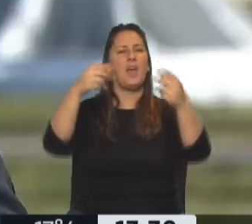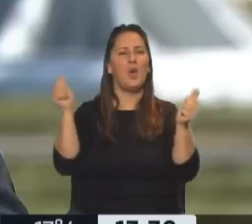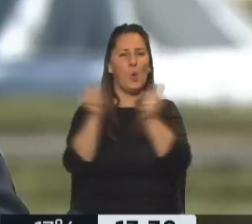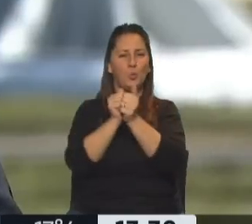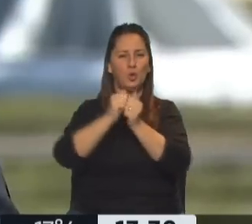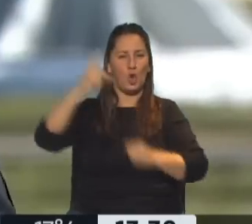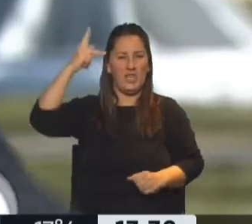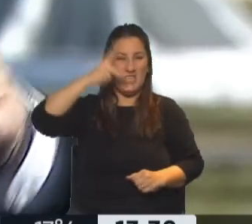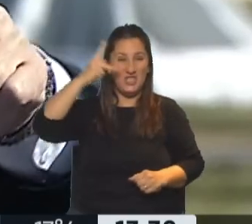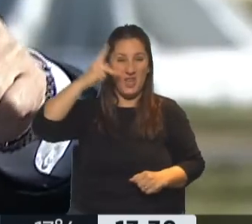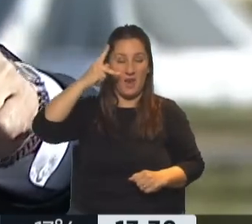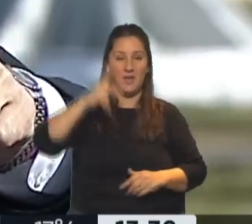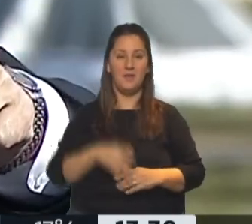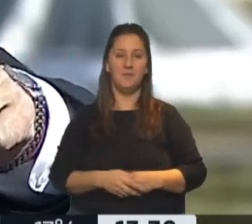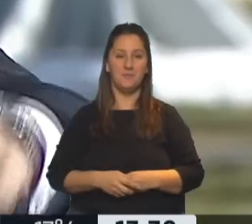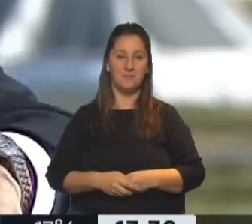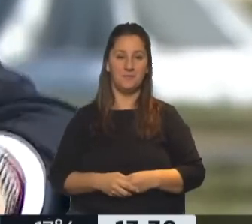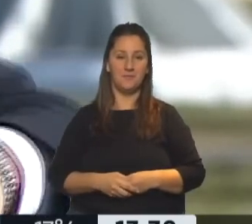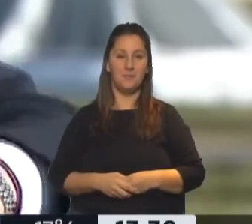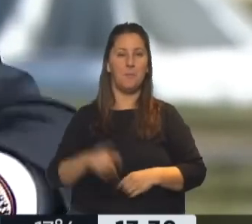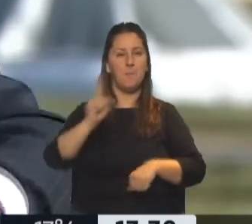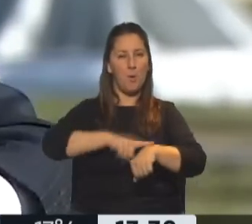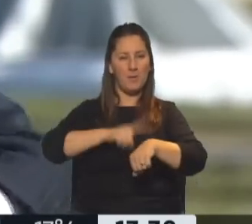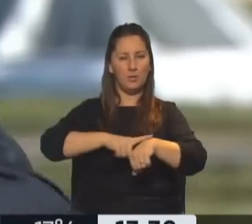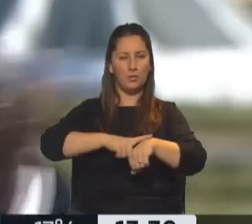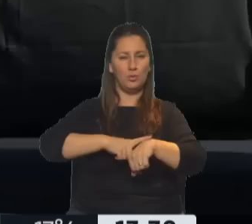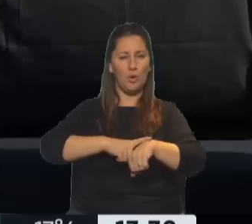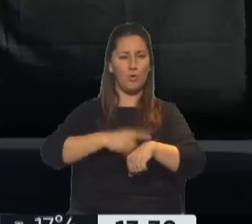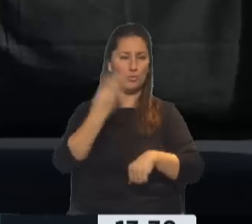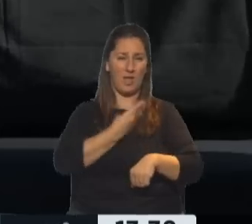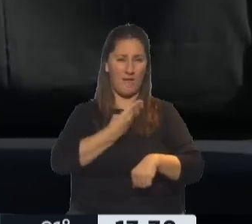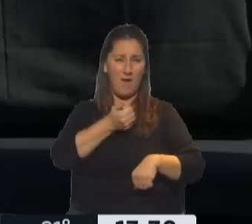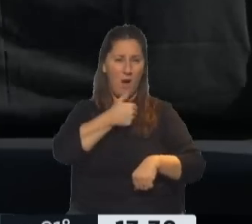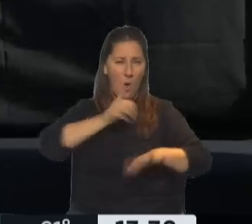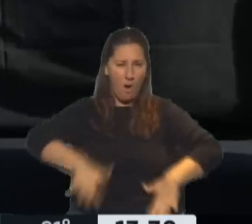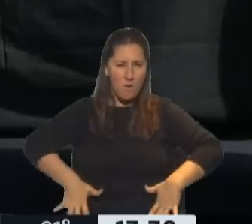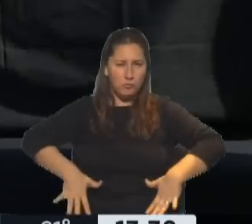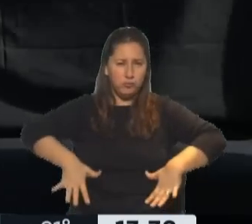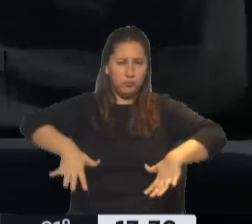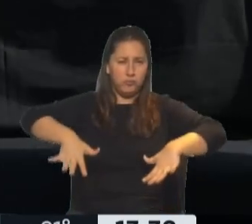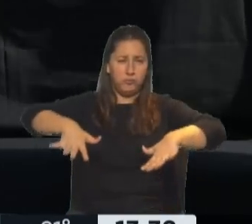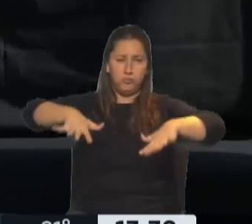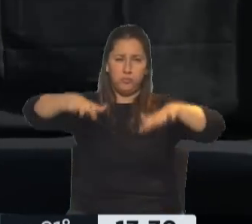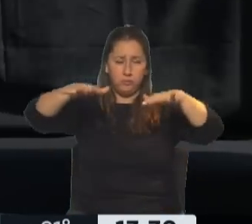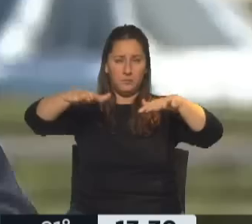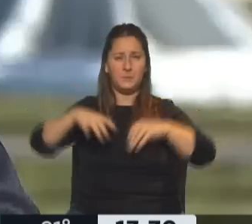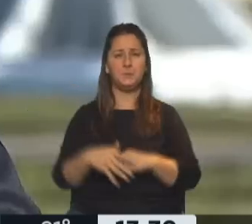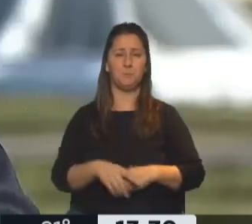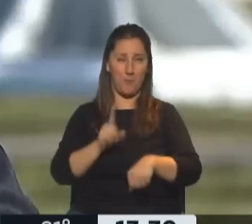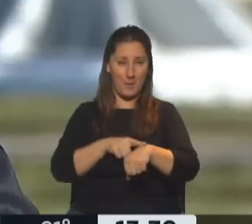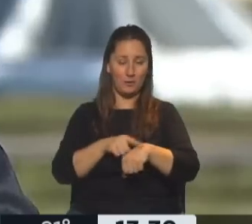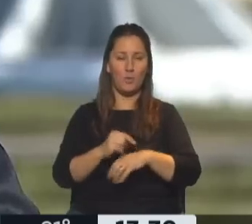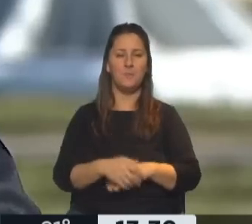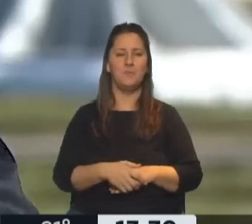Néstor, cuando la inundación tapó a Santa Fe.